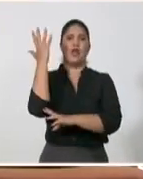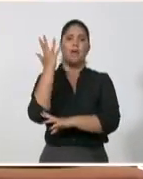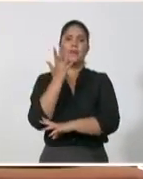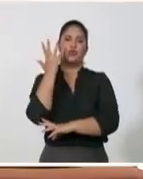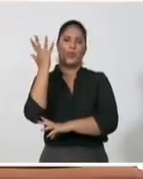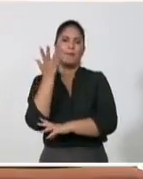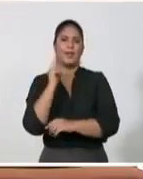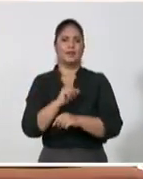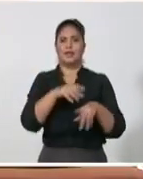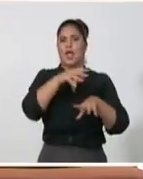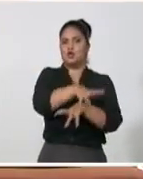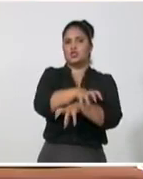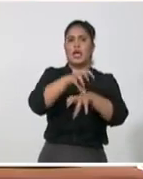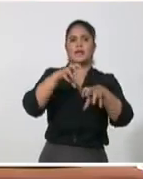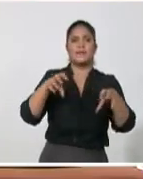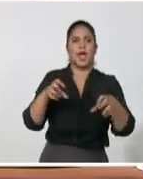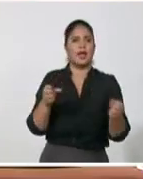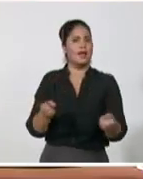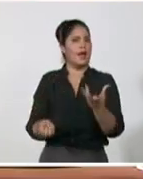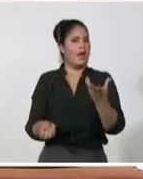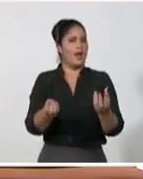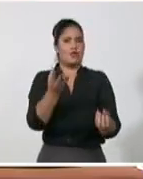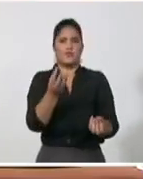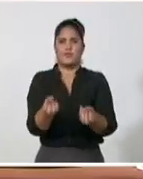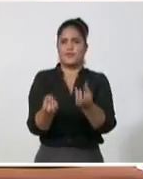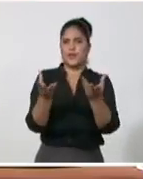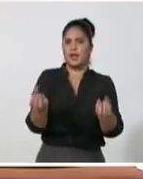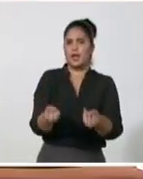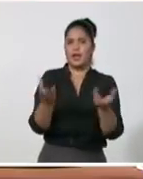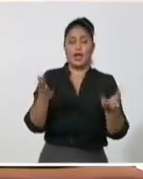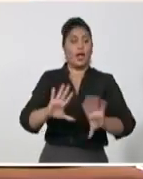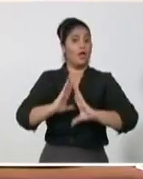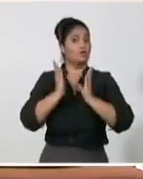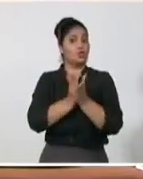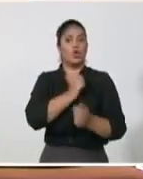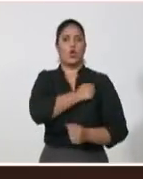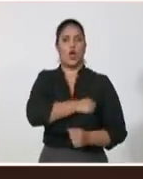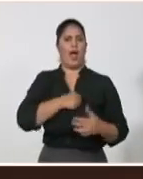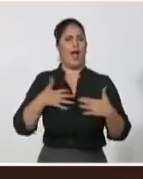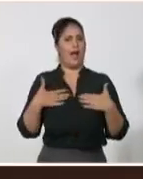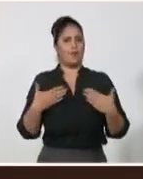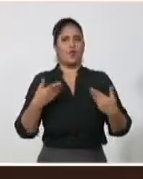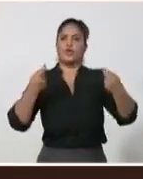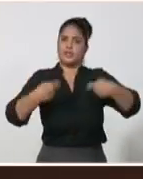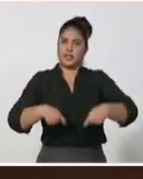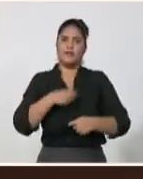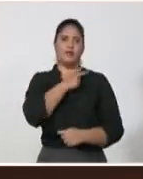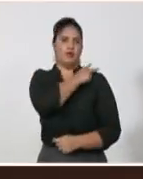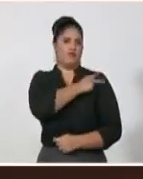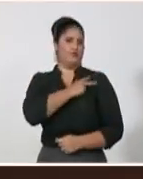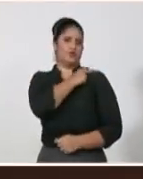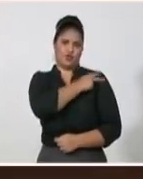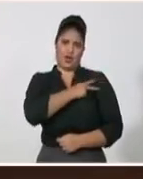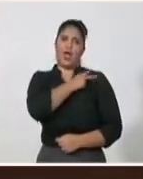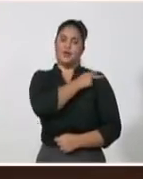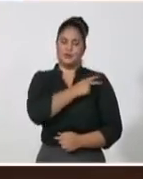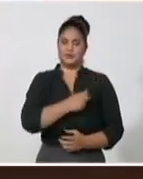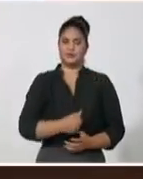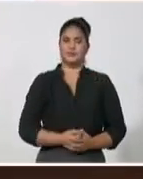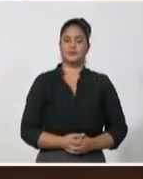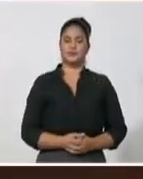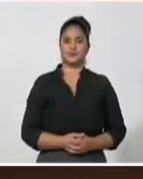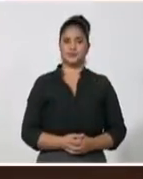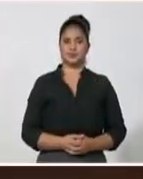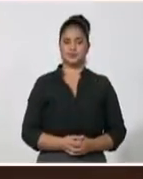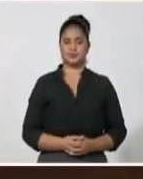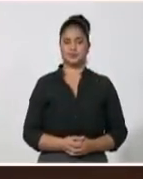Y está en la visión de la nación. Entonces nosotros también tenemos que hacer coherentes todo lo que nos estamos proponiendo en cuadros con todo lo que hemos desarrollado en la conceptualización